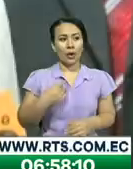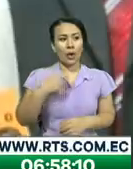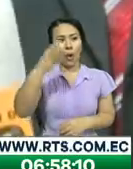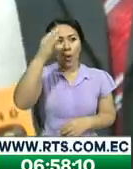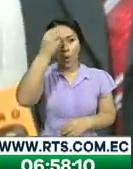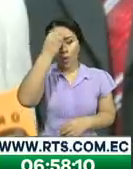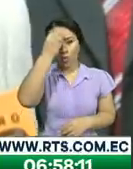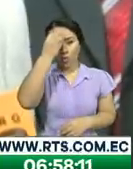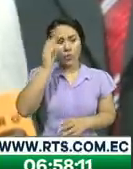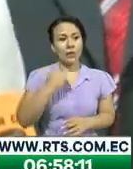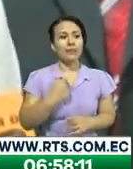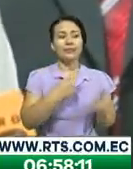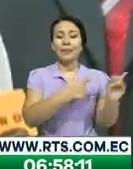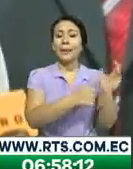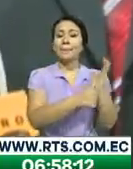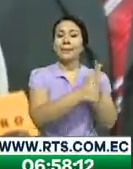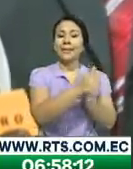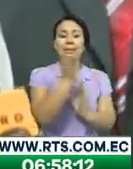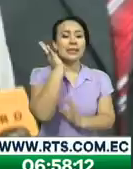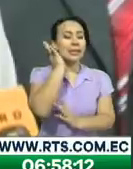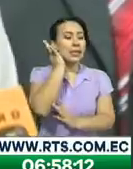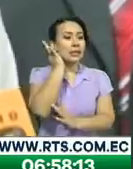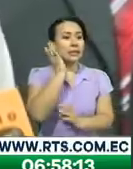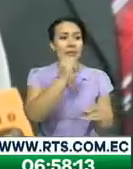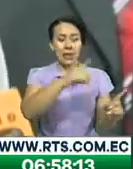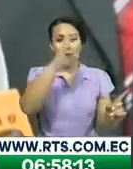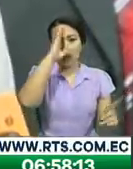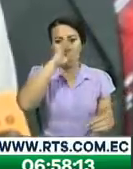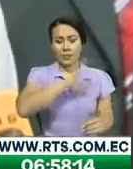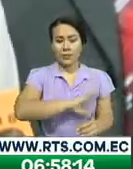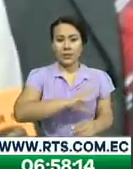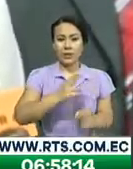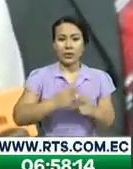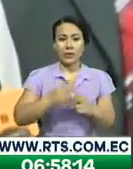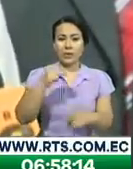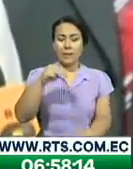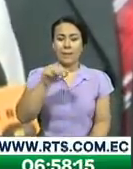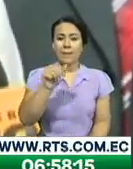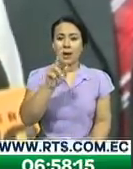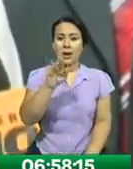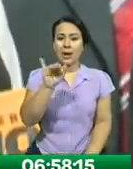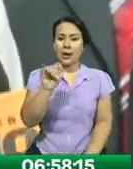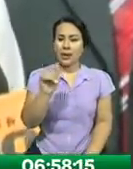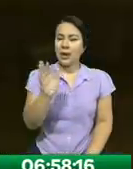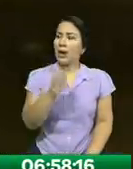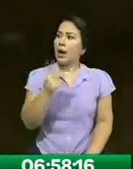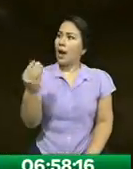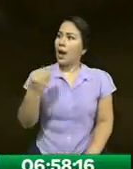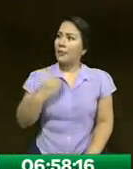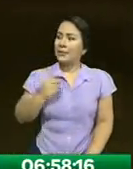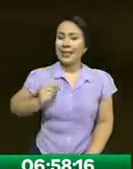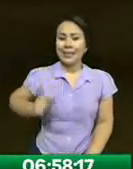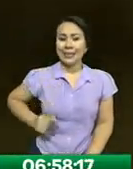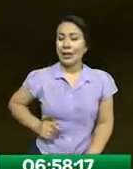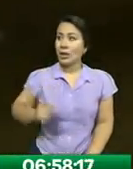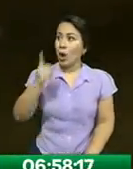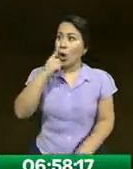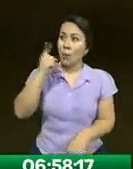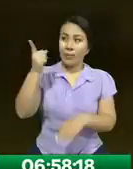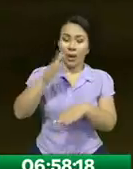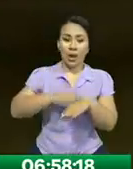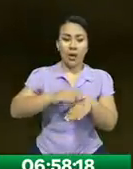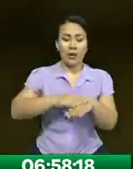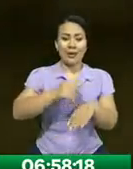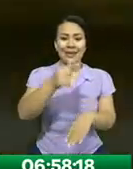conducta. Mientras tanto, la ministra del Interior, María Paula Romo, confirmó algunos detalles que parecían rumores. El presunto femicida, Jordi